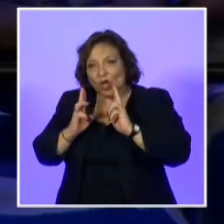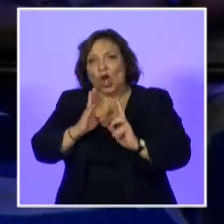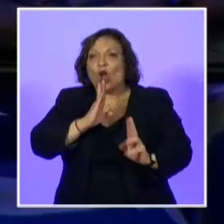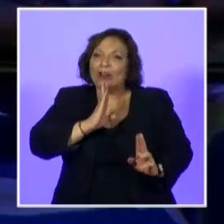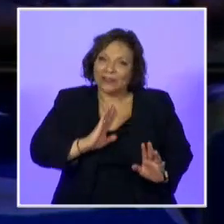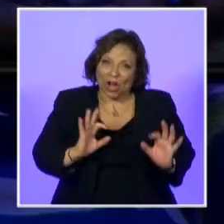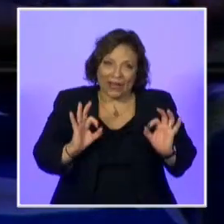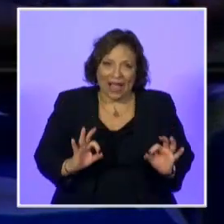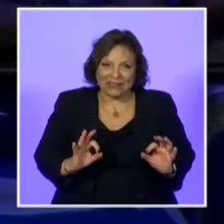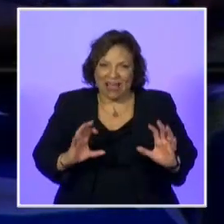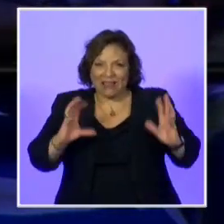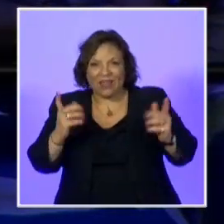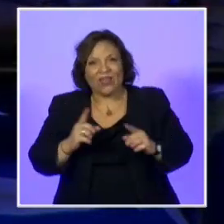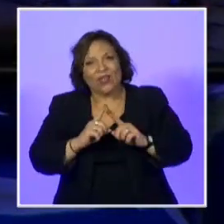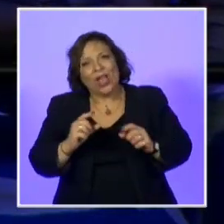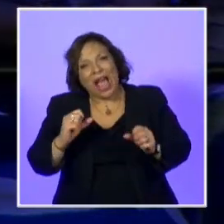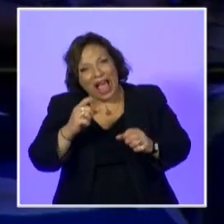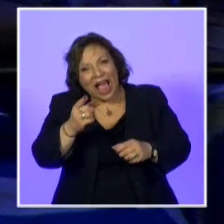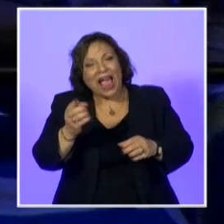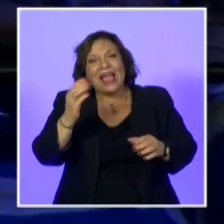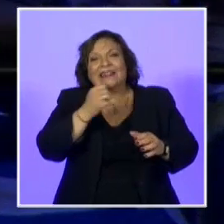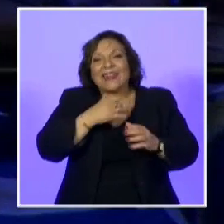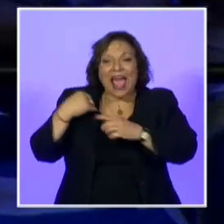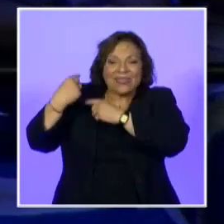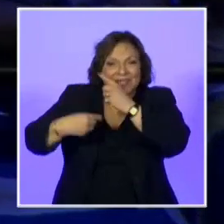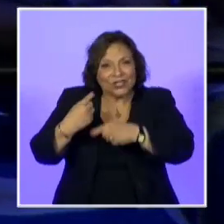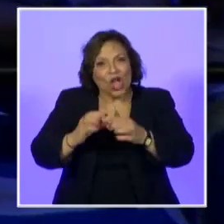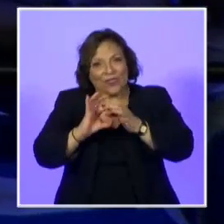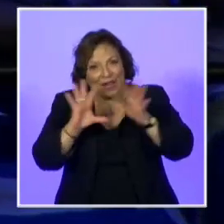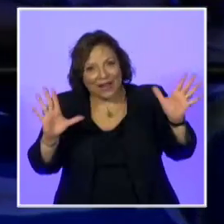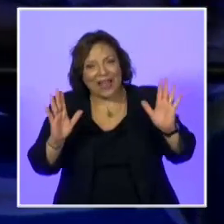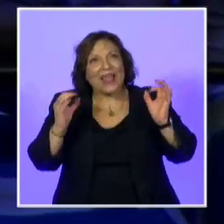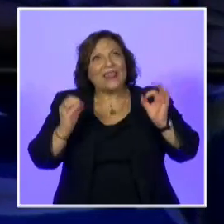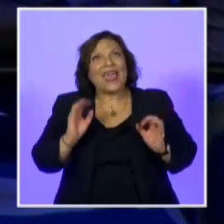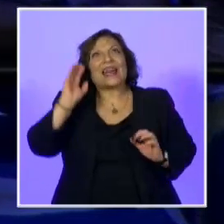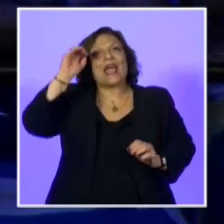tolerante. Honremos nuestra tradición democrática y republicana.